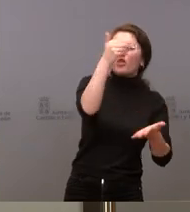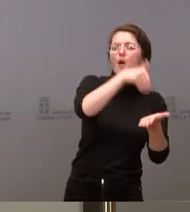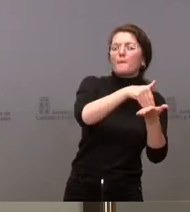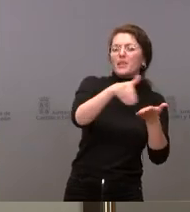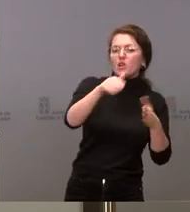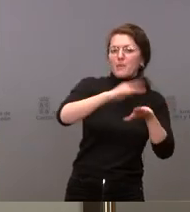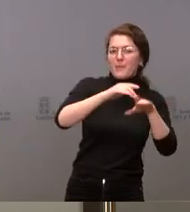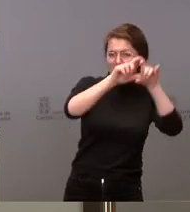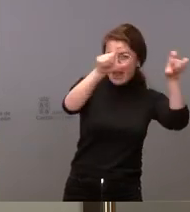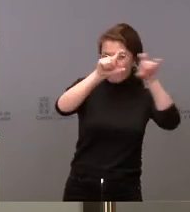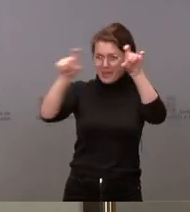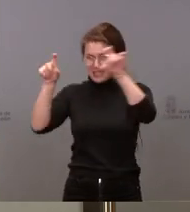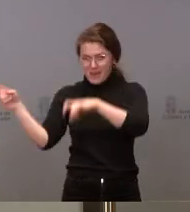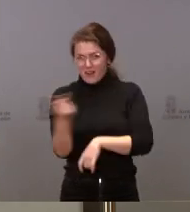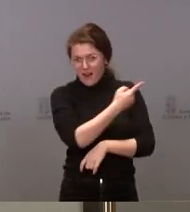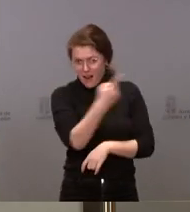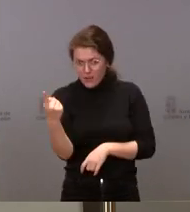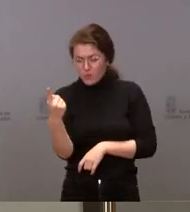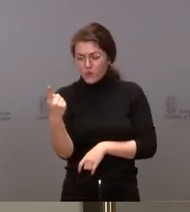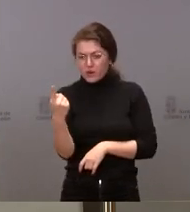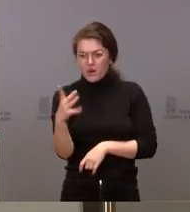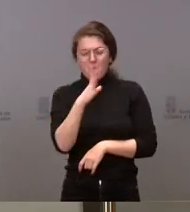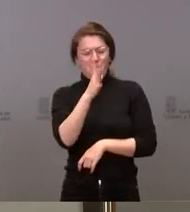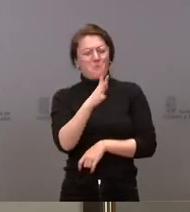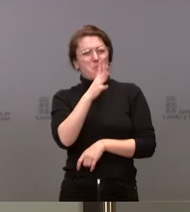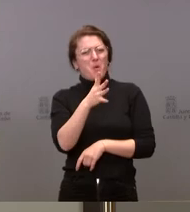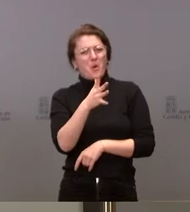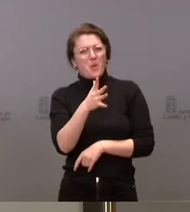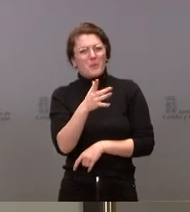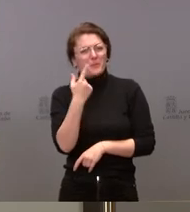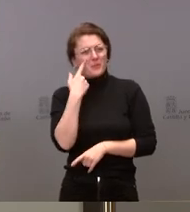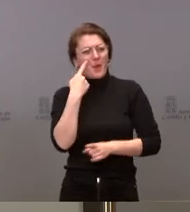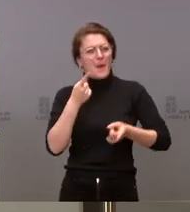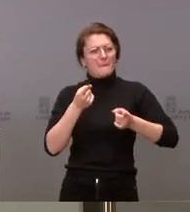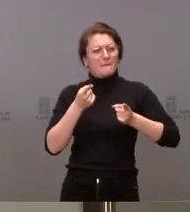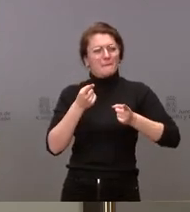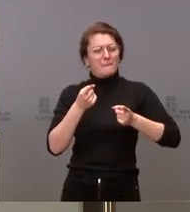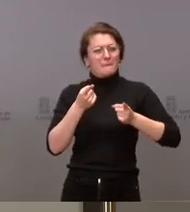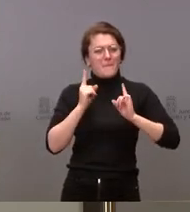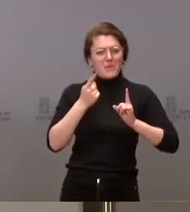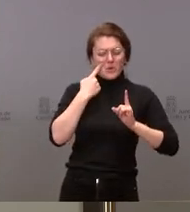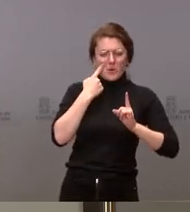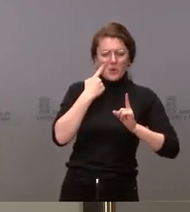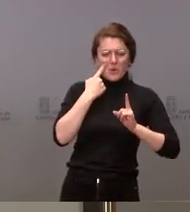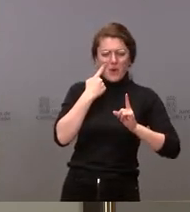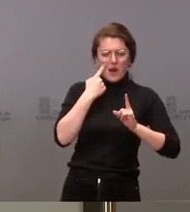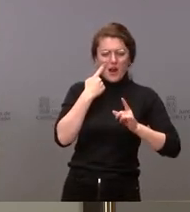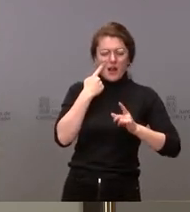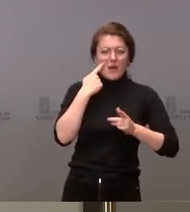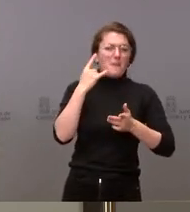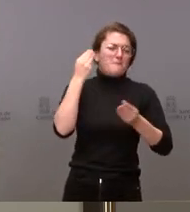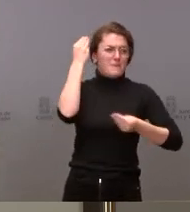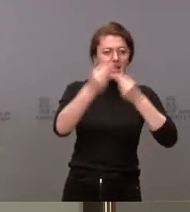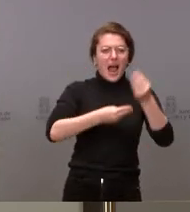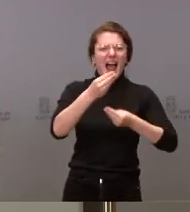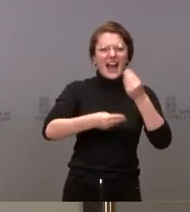1,9 millones por qué por qué por qué se prevé que puedan hacer muchísimos más de 200.000 porque no acaba de